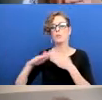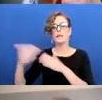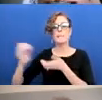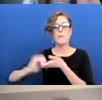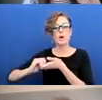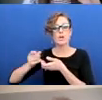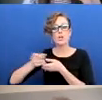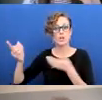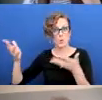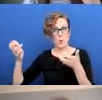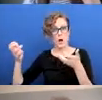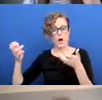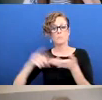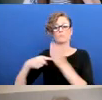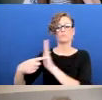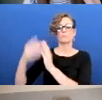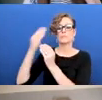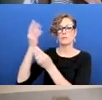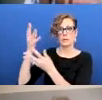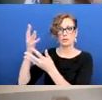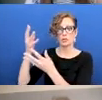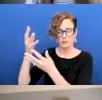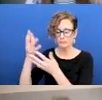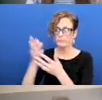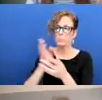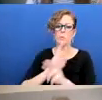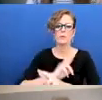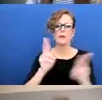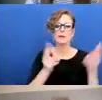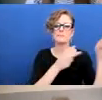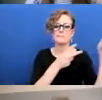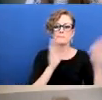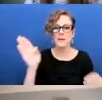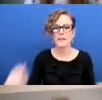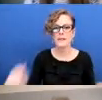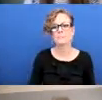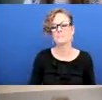disponible también en español si alguien lo quiere compartir esta información.